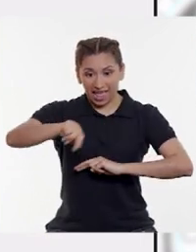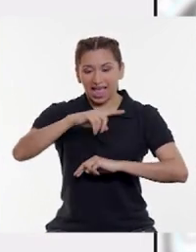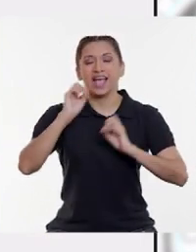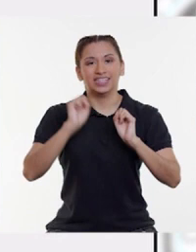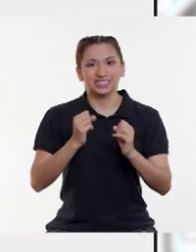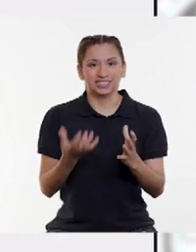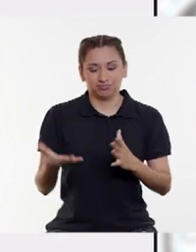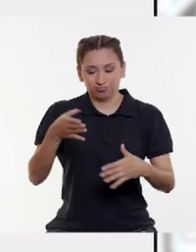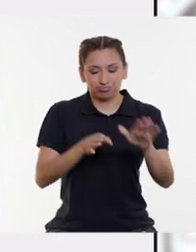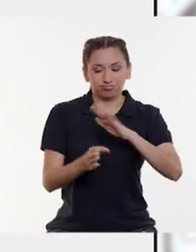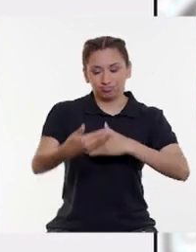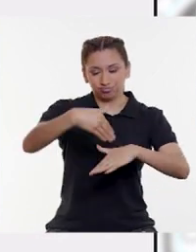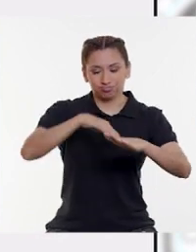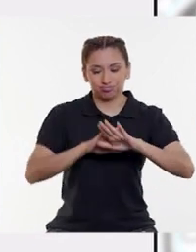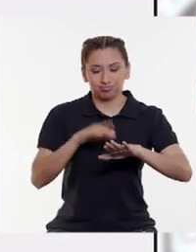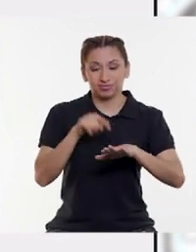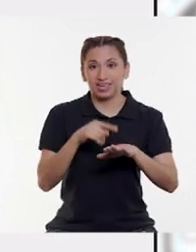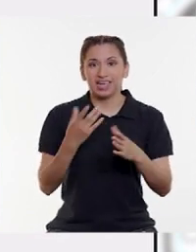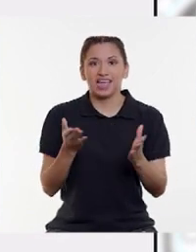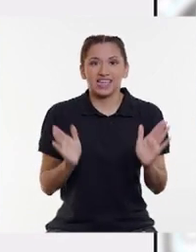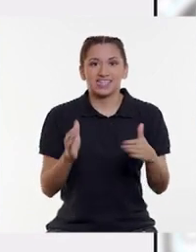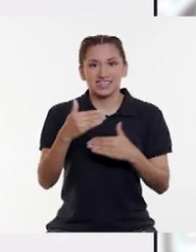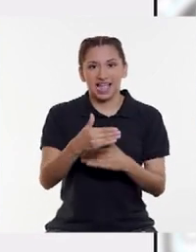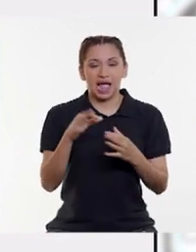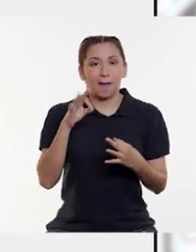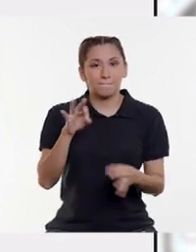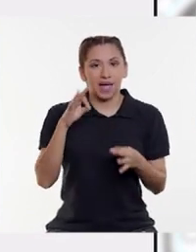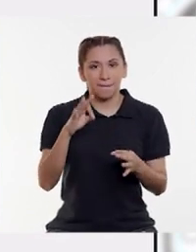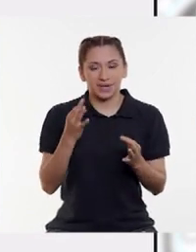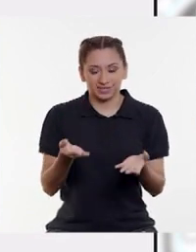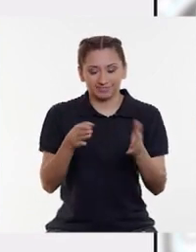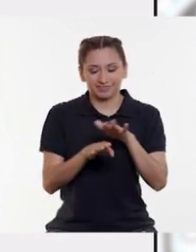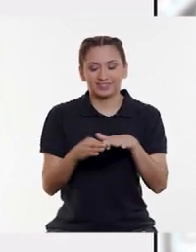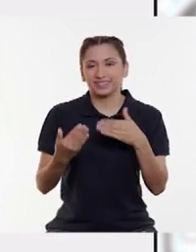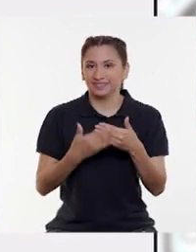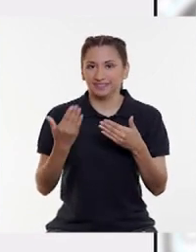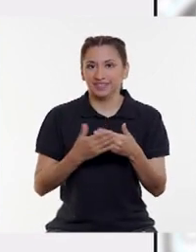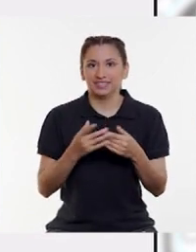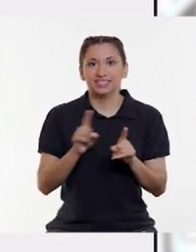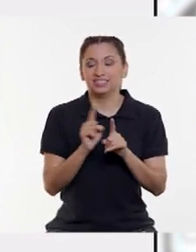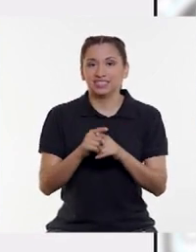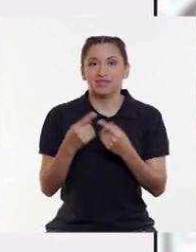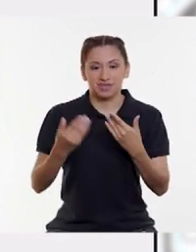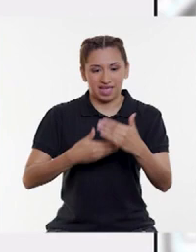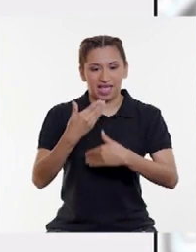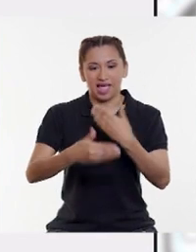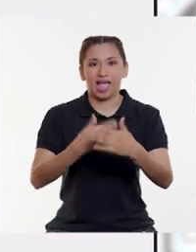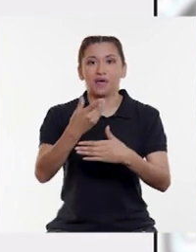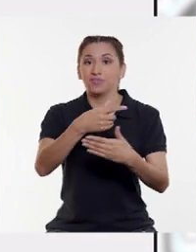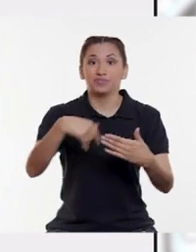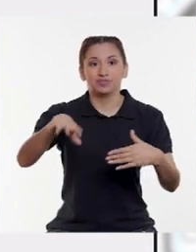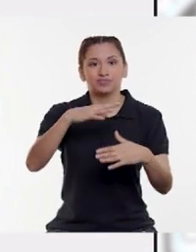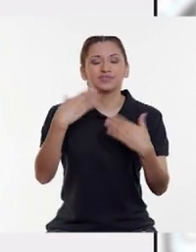reciclados, empaquetar nuestros productos con envases y bolsas de papel biodegradables, y promover la